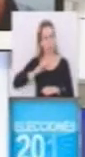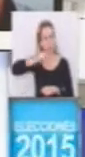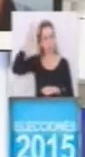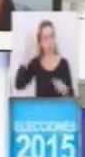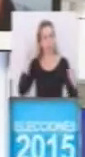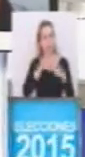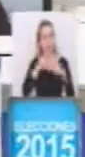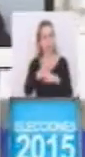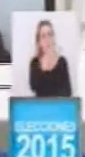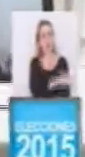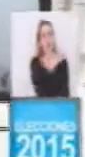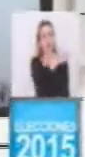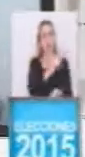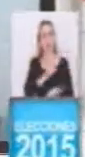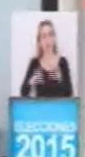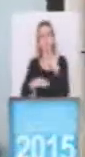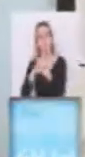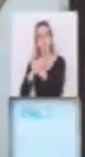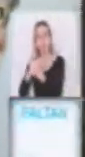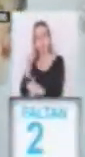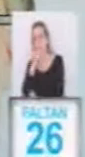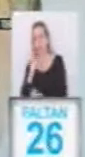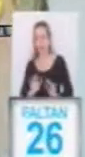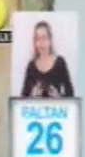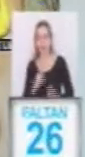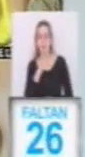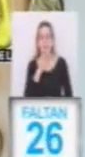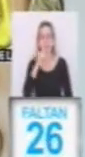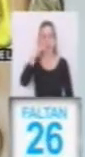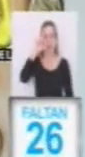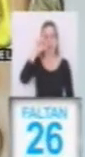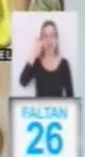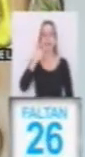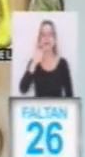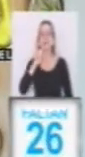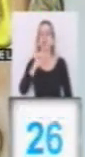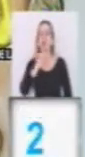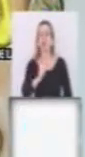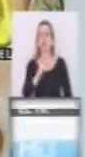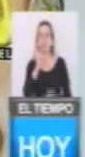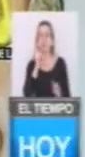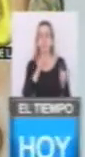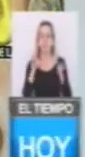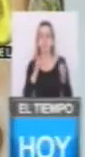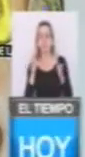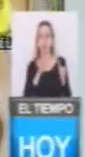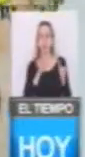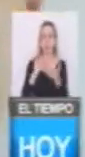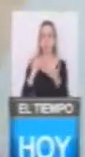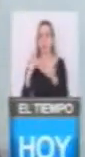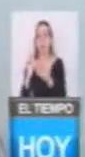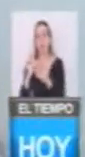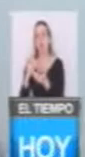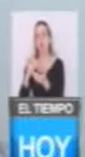lo hemos pintado de amarillo. Hay algunos que dicen que se siente más cómodo del lado de Macri. Y Graciela Camaño, acá, claramente del